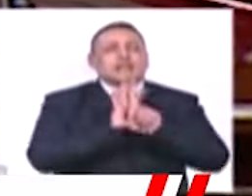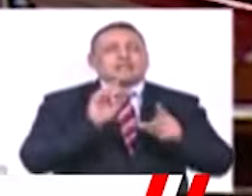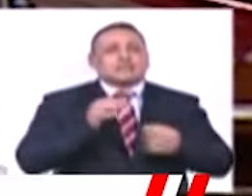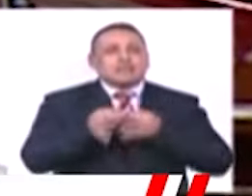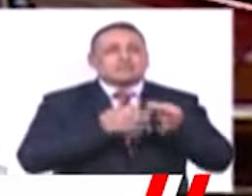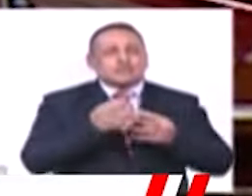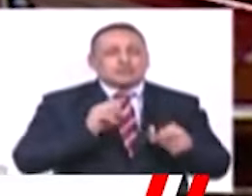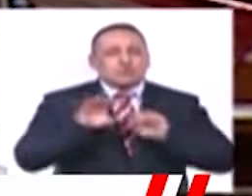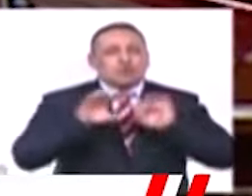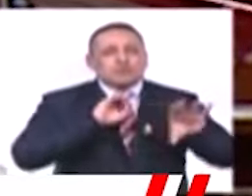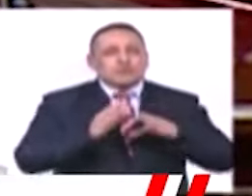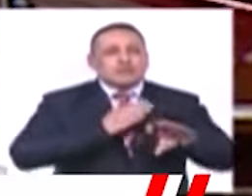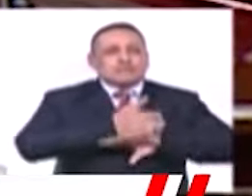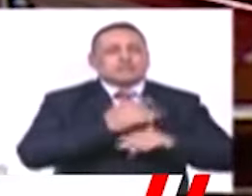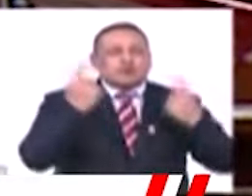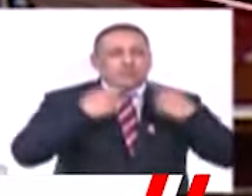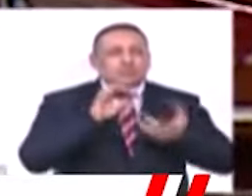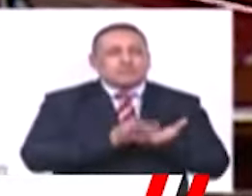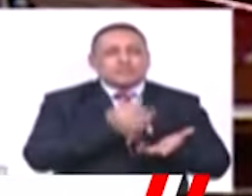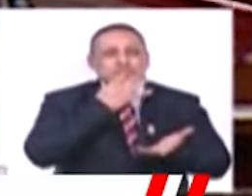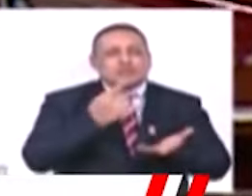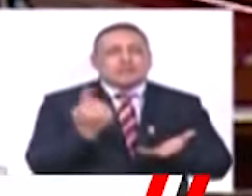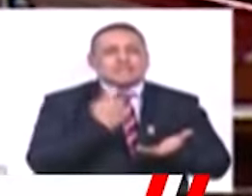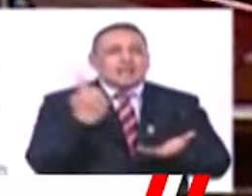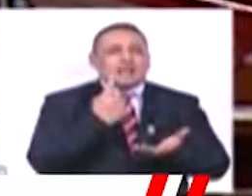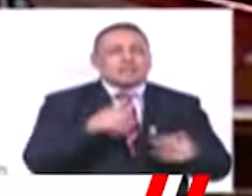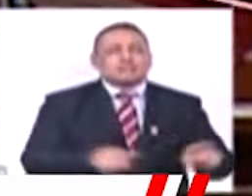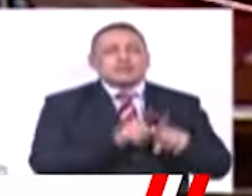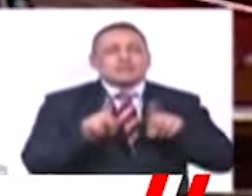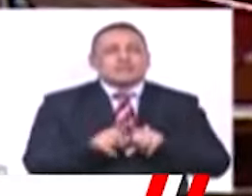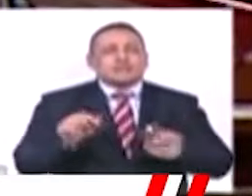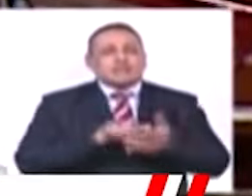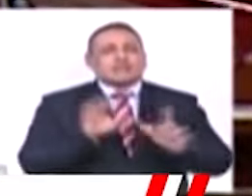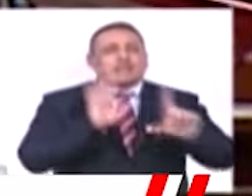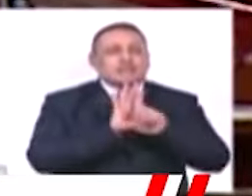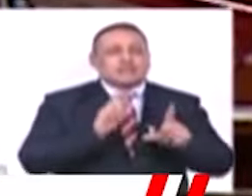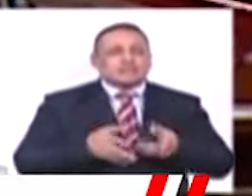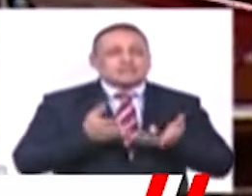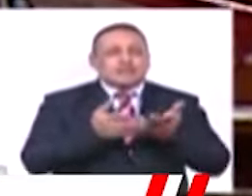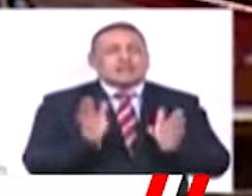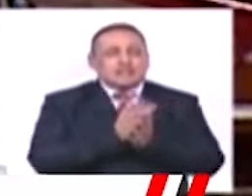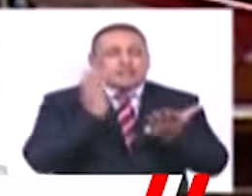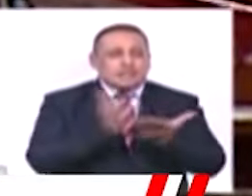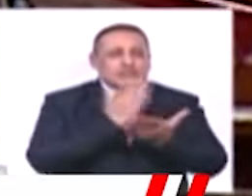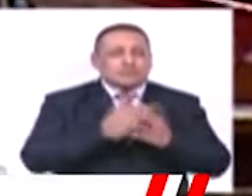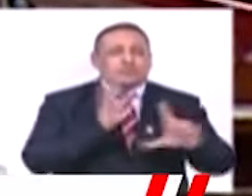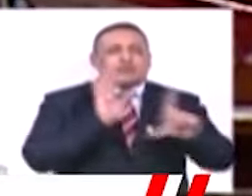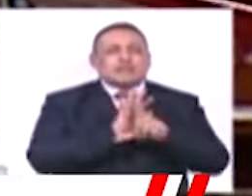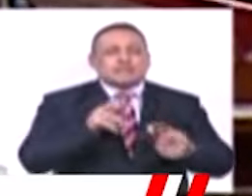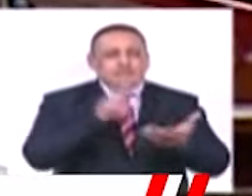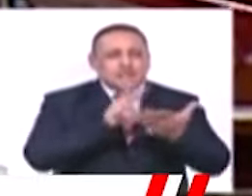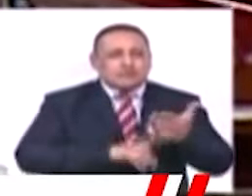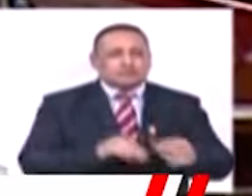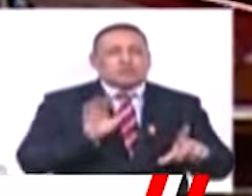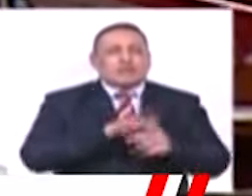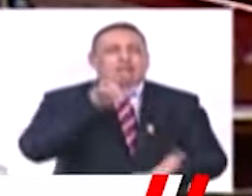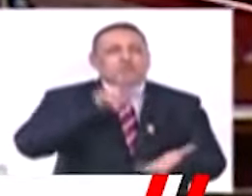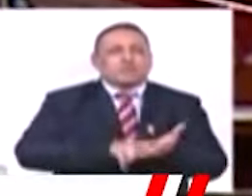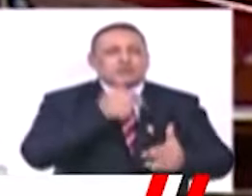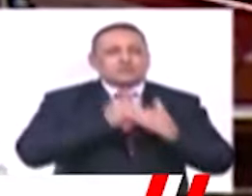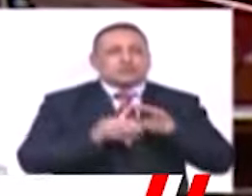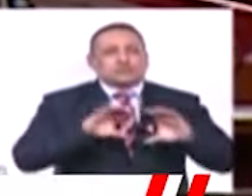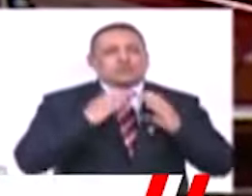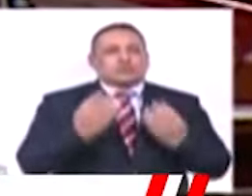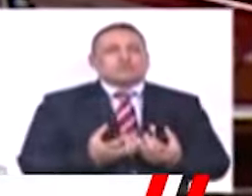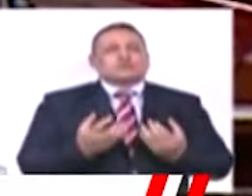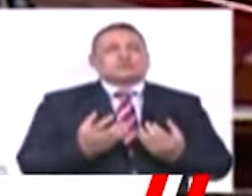garantiza y promueve el acceso a medicamentos genéricos, la Ley que promueve el acceso al libro, a la lectura, aprobadas por este